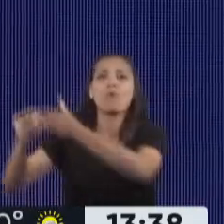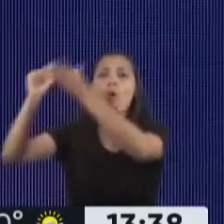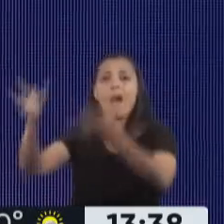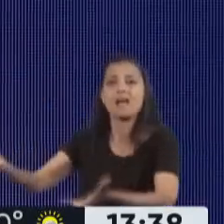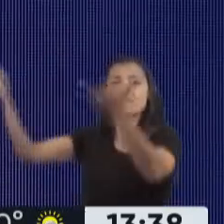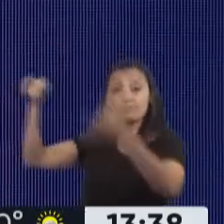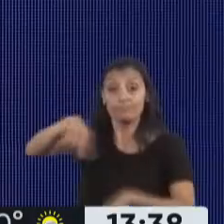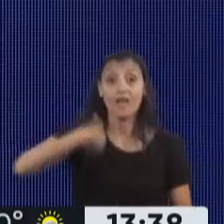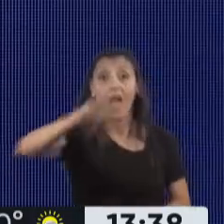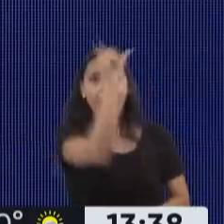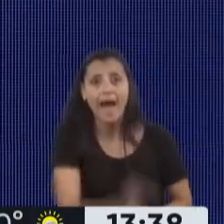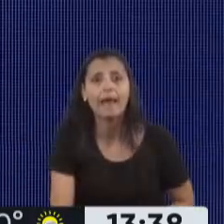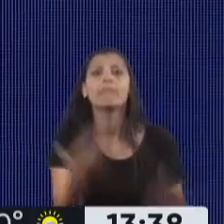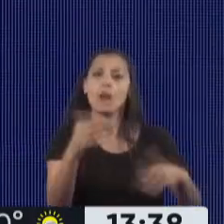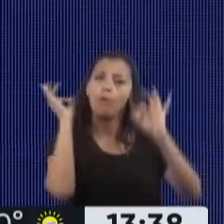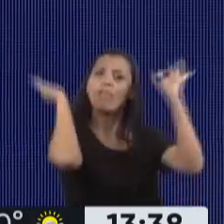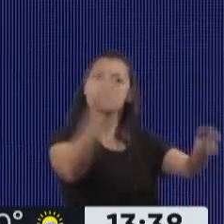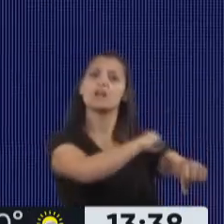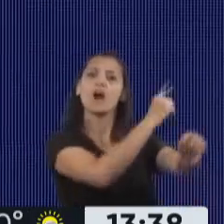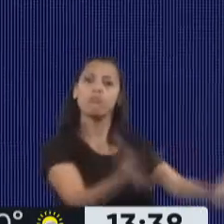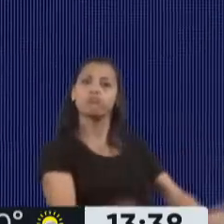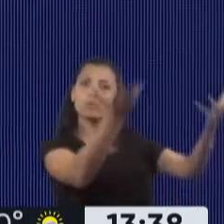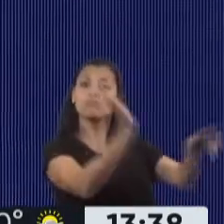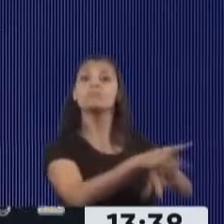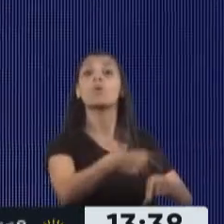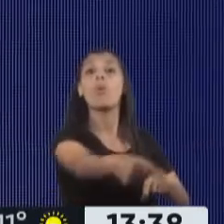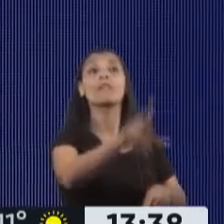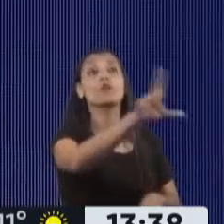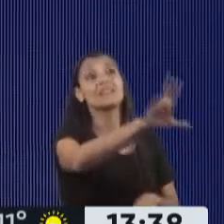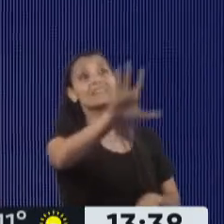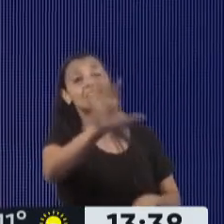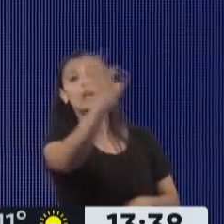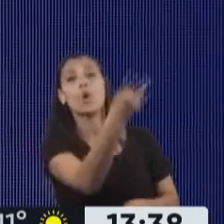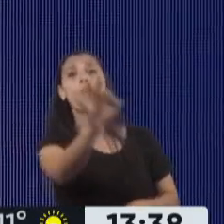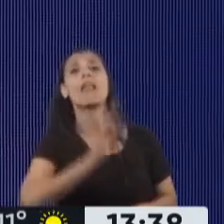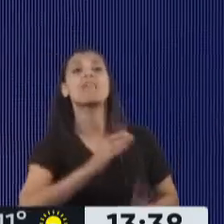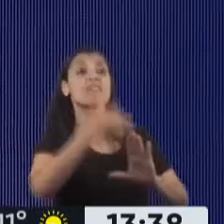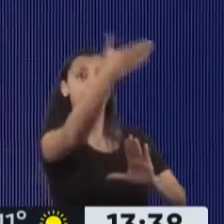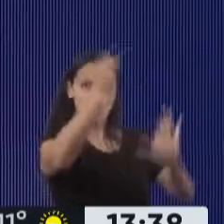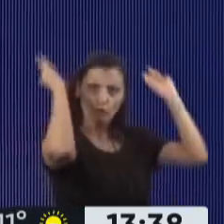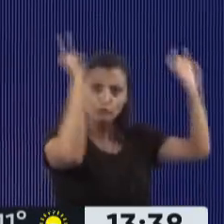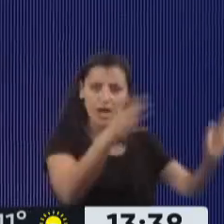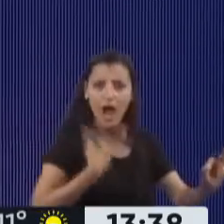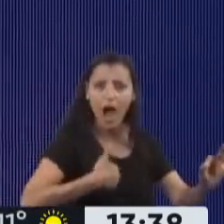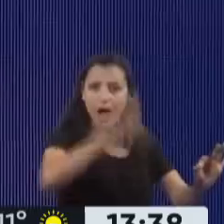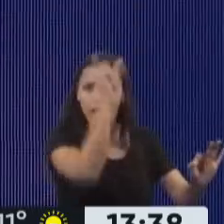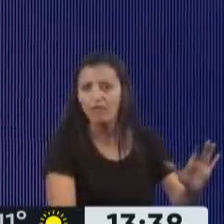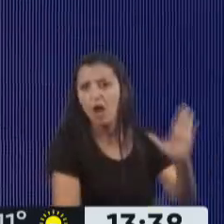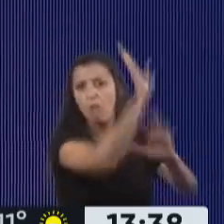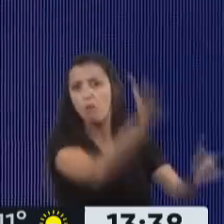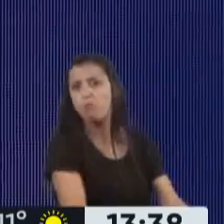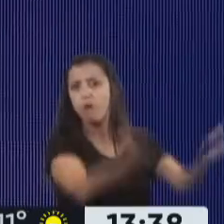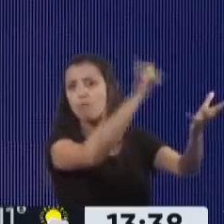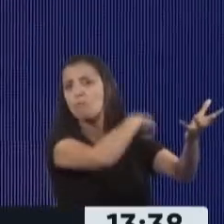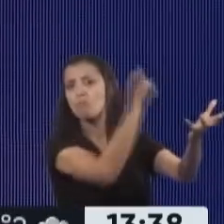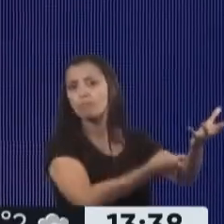Argentina podría convertirse en una potencia en 35 o 40 años, pero potencia en serio, no, digamos,